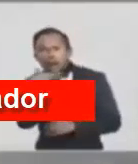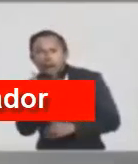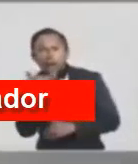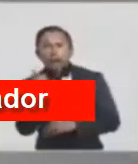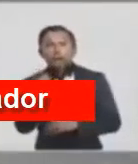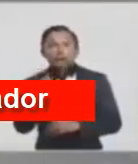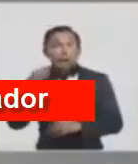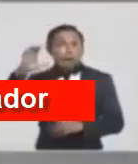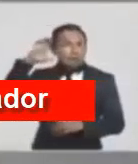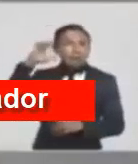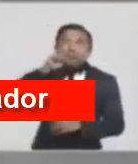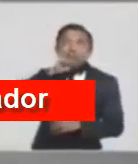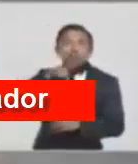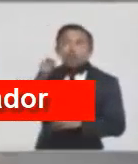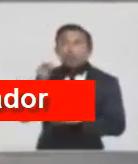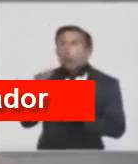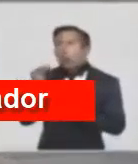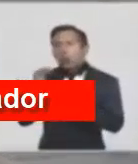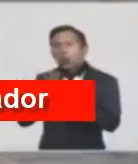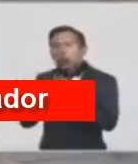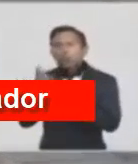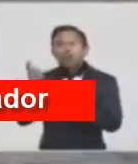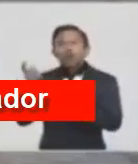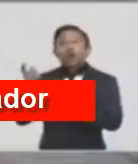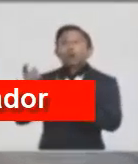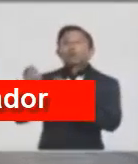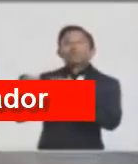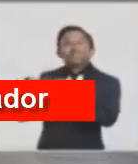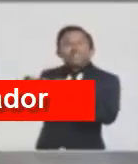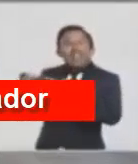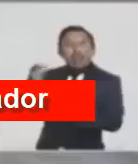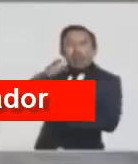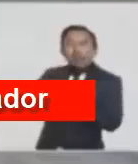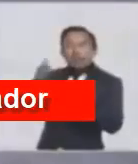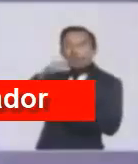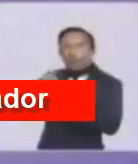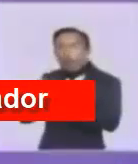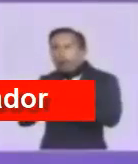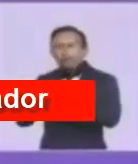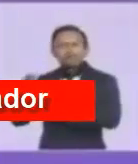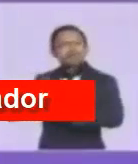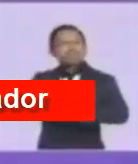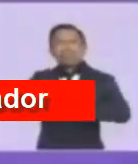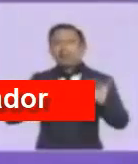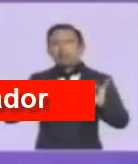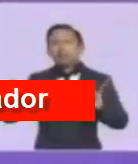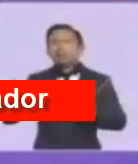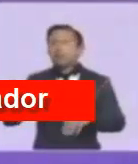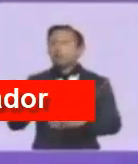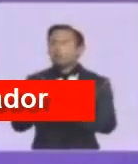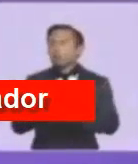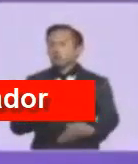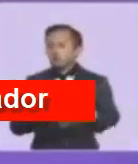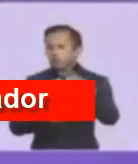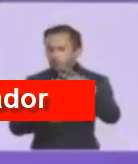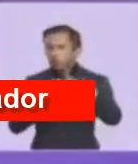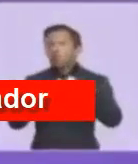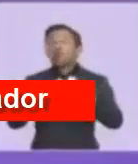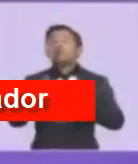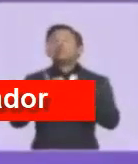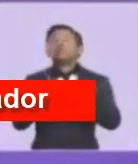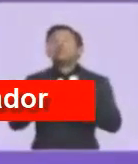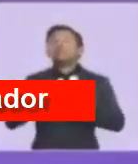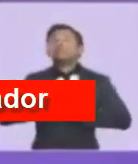atención cuando hablaban de este punto de que si el cortar las manos era real, ¿no? Y dijo que lo importante era